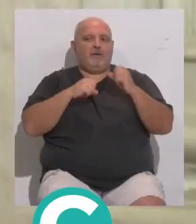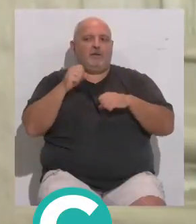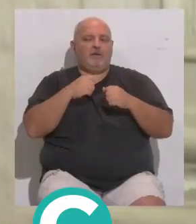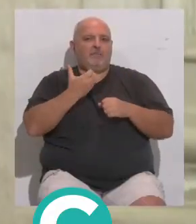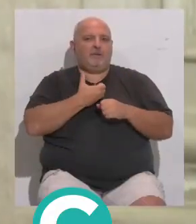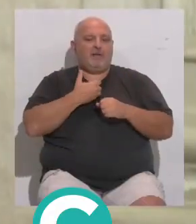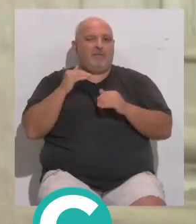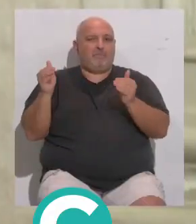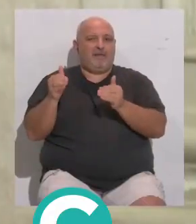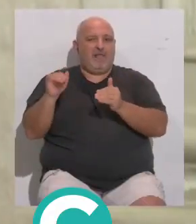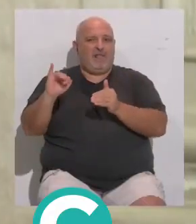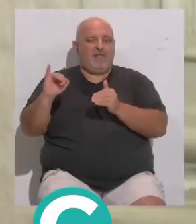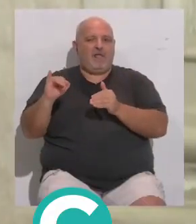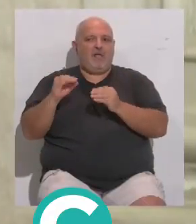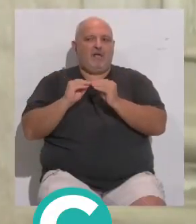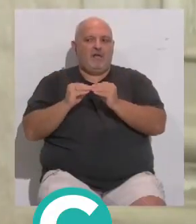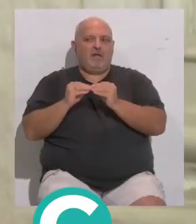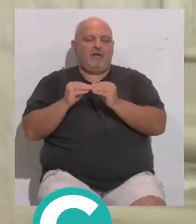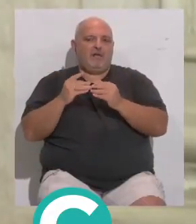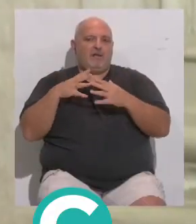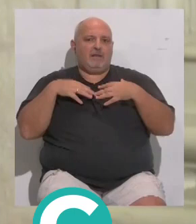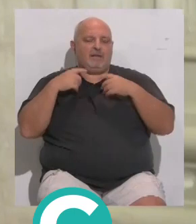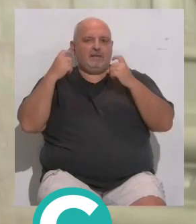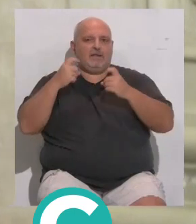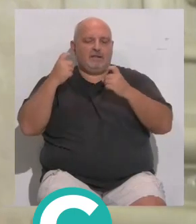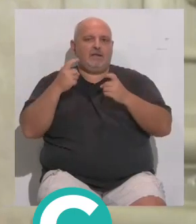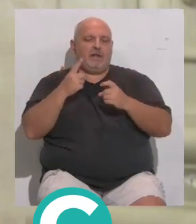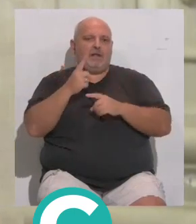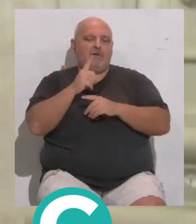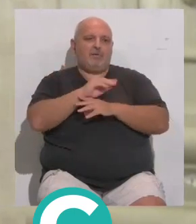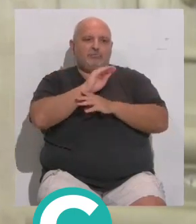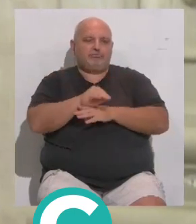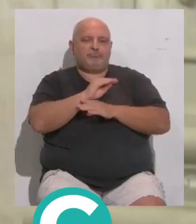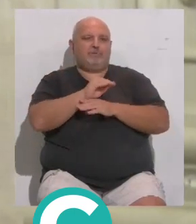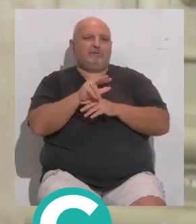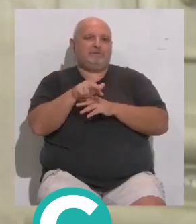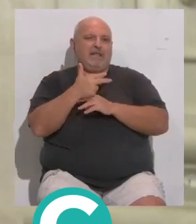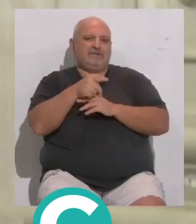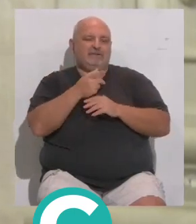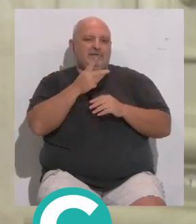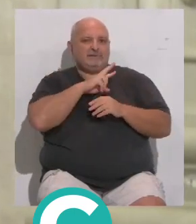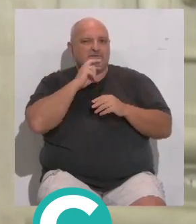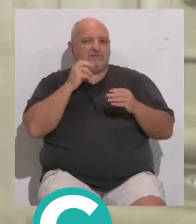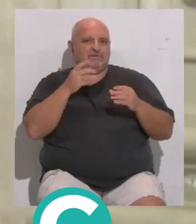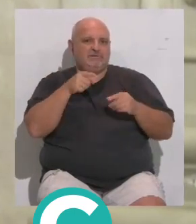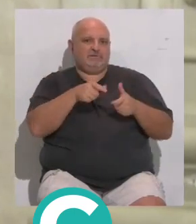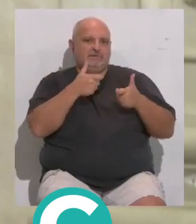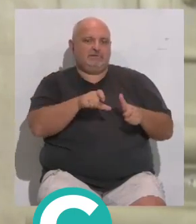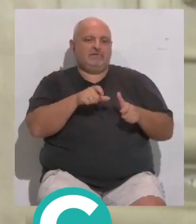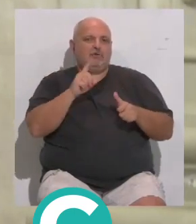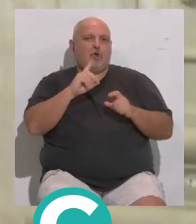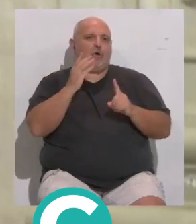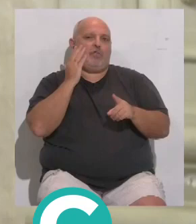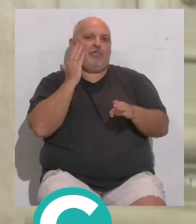tenga el ayuntamiento, a ver si de alguna forma se puede blindar algo al taxi o se puede hacer de alguna manera para que no nos